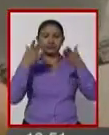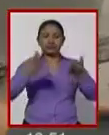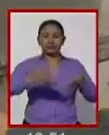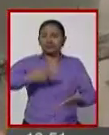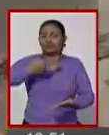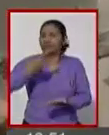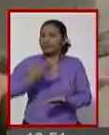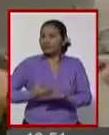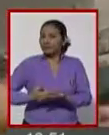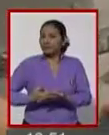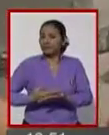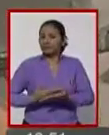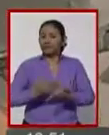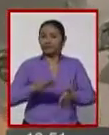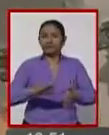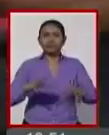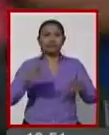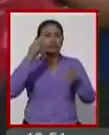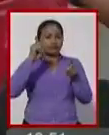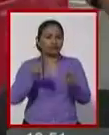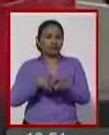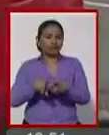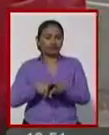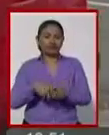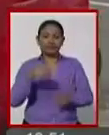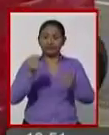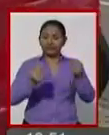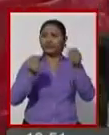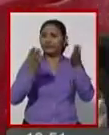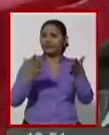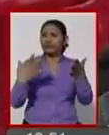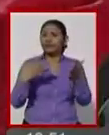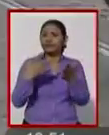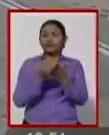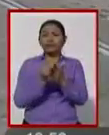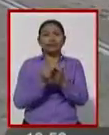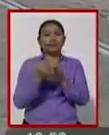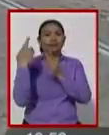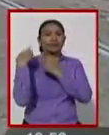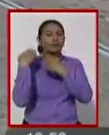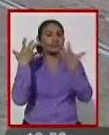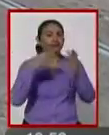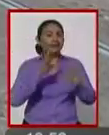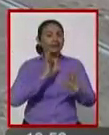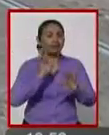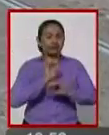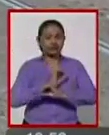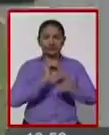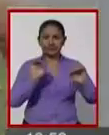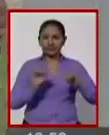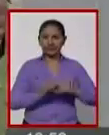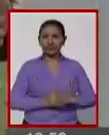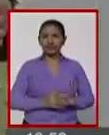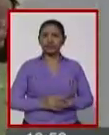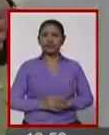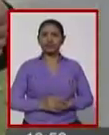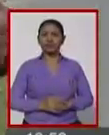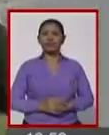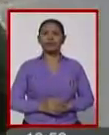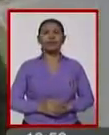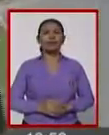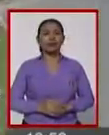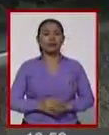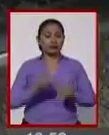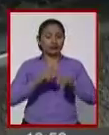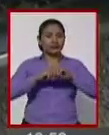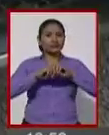piso, la golpeó a la niña, la golpeó a la hermana también. La conductora del vehículo que atropelló a la mujer no quiso dar ningún tipo de declaraciones con respecto al hecho.